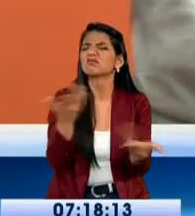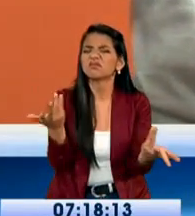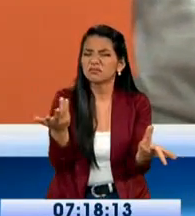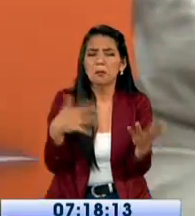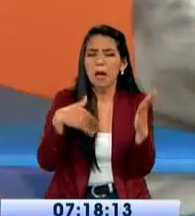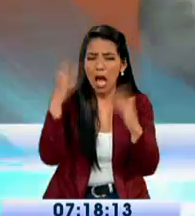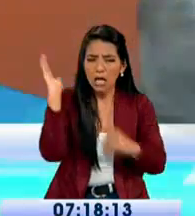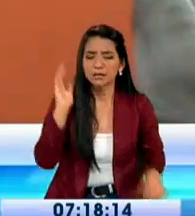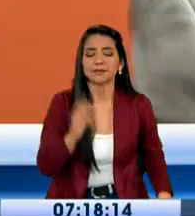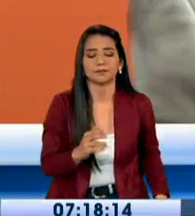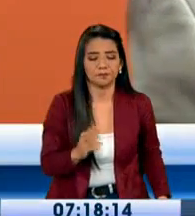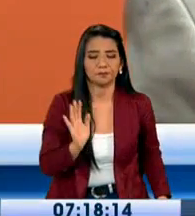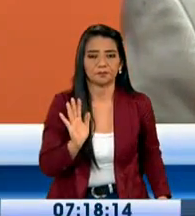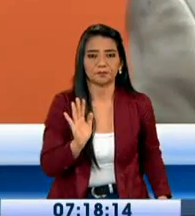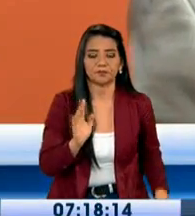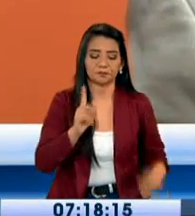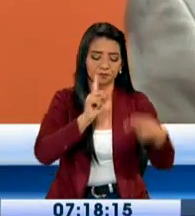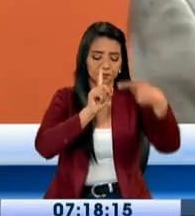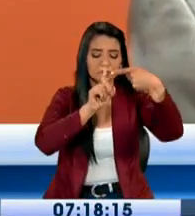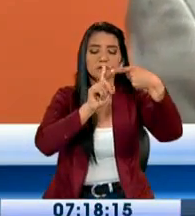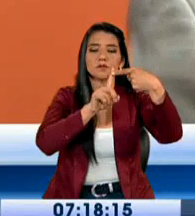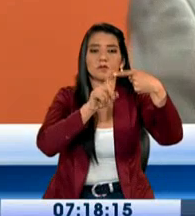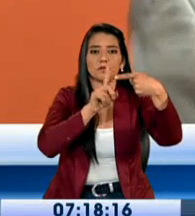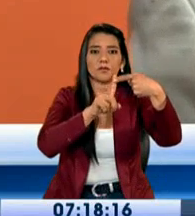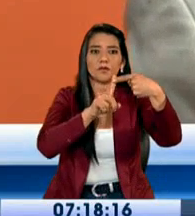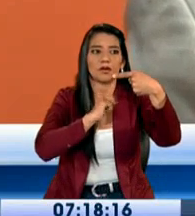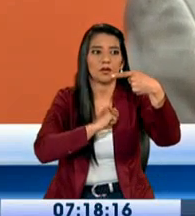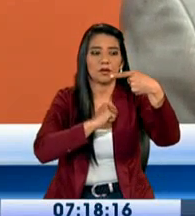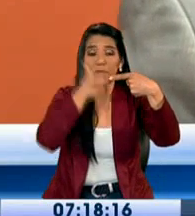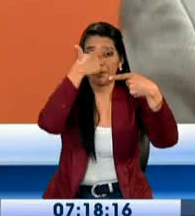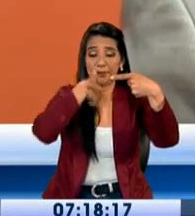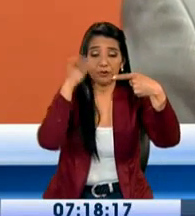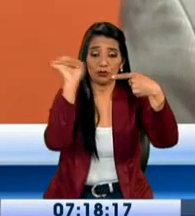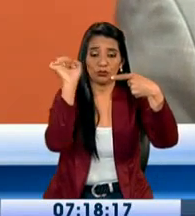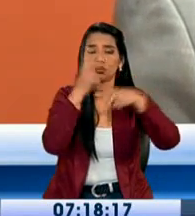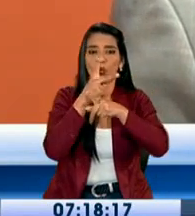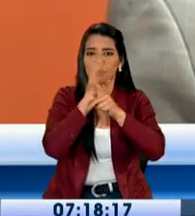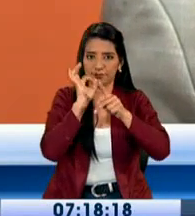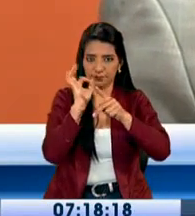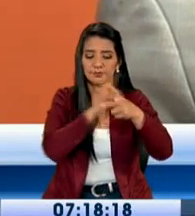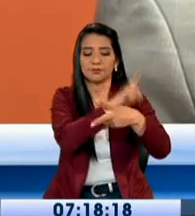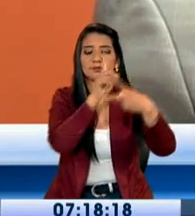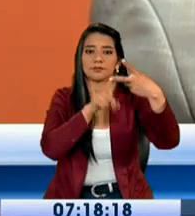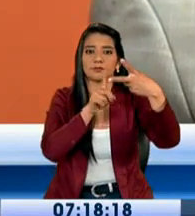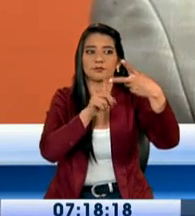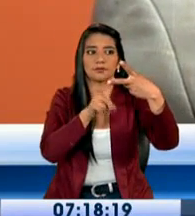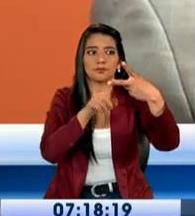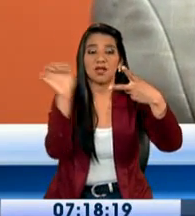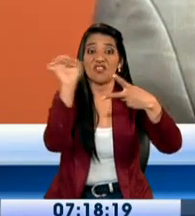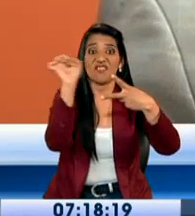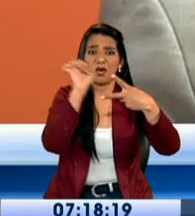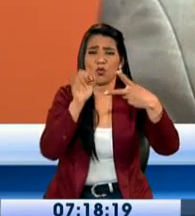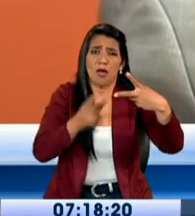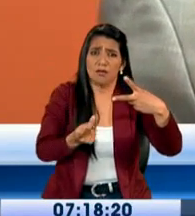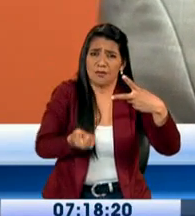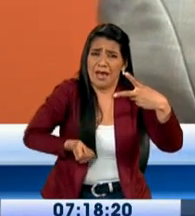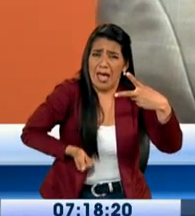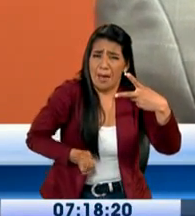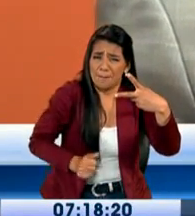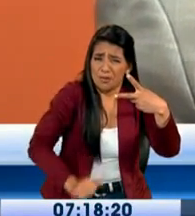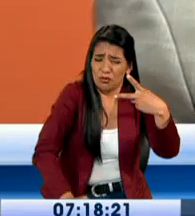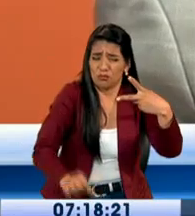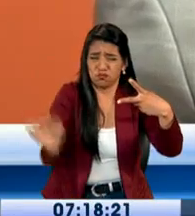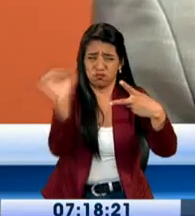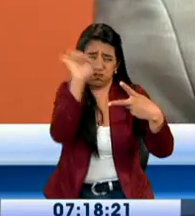tránsito? Primero, la imprudencia del conductor. Segundo, conducir el vehículo superando los límites de velocidad.